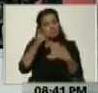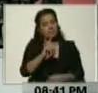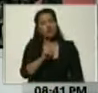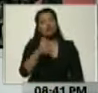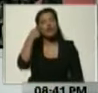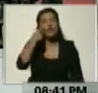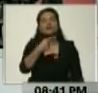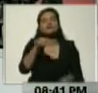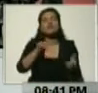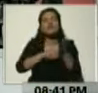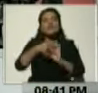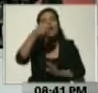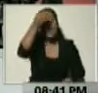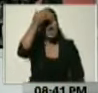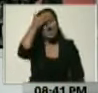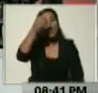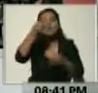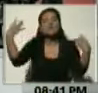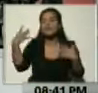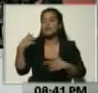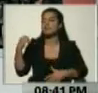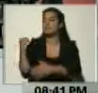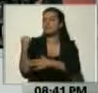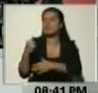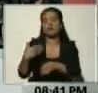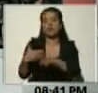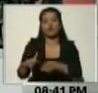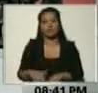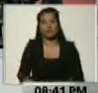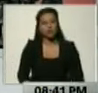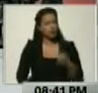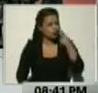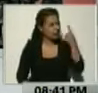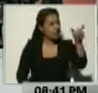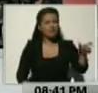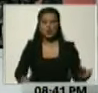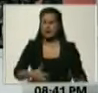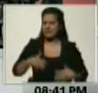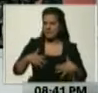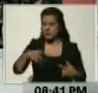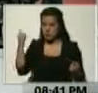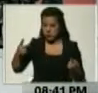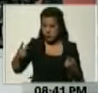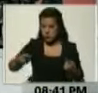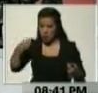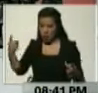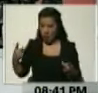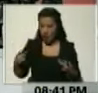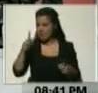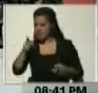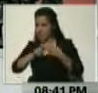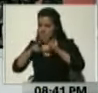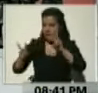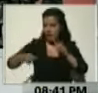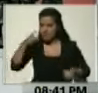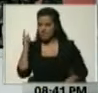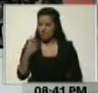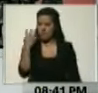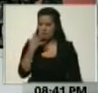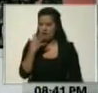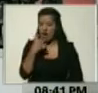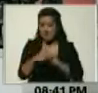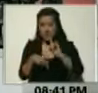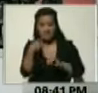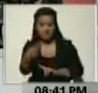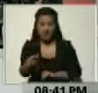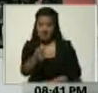Uno los escuchaba con el odio, hablando de paz, de reconciliación, pero mañana le vamos a pasar por encima, porque aquí no va a